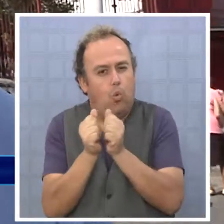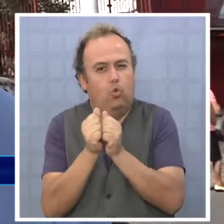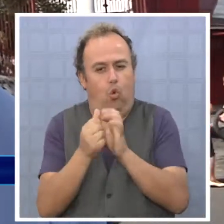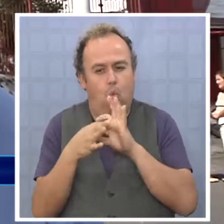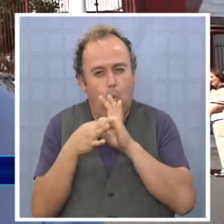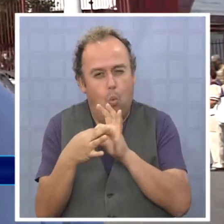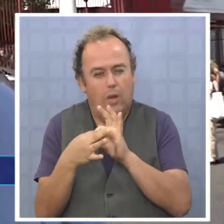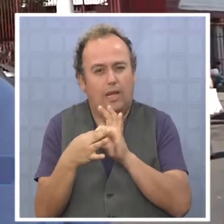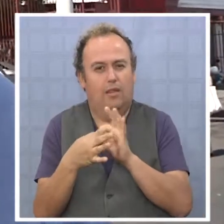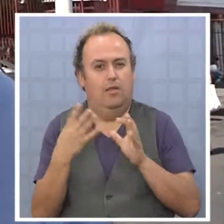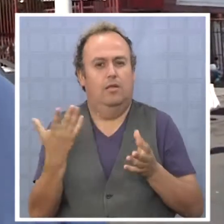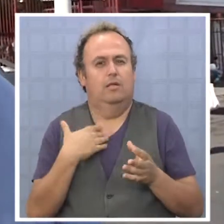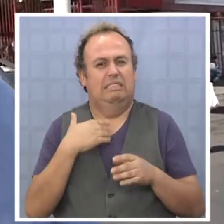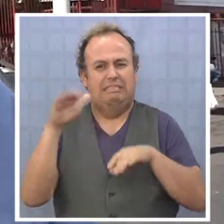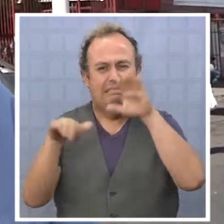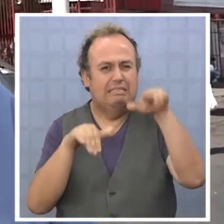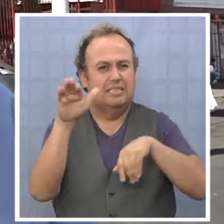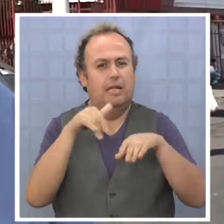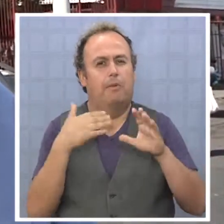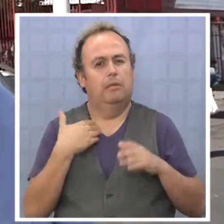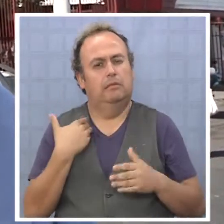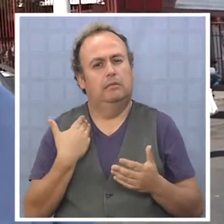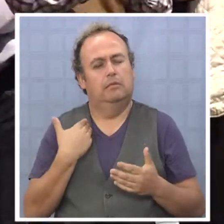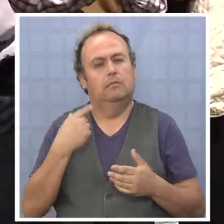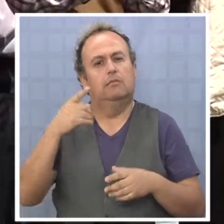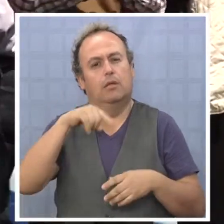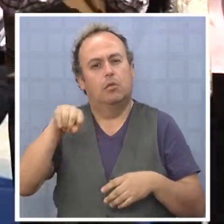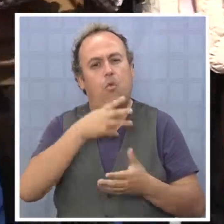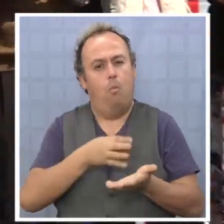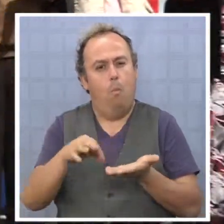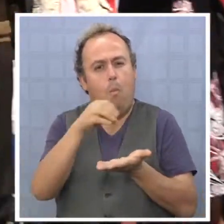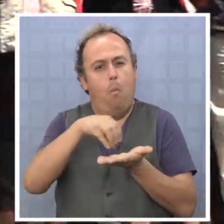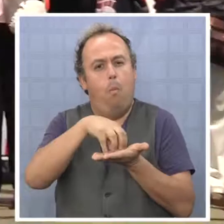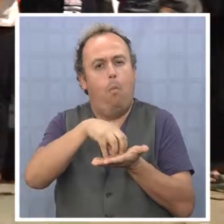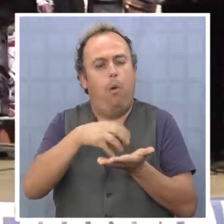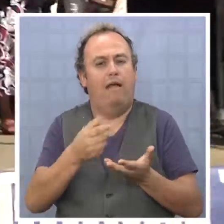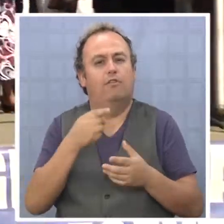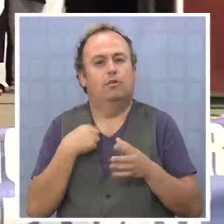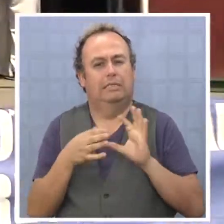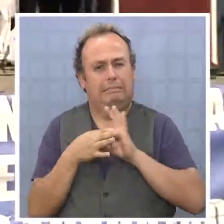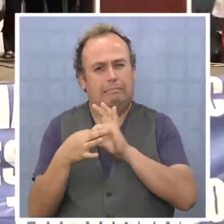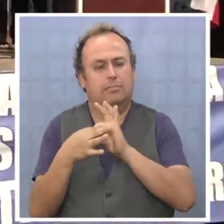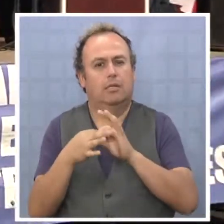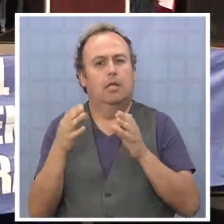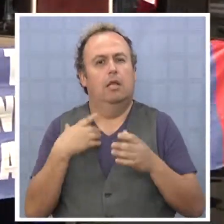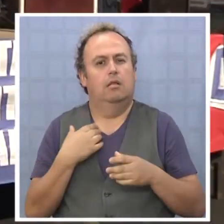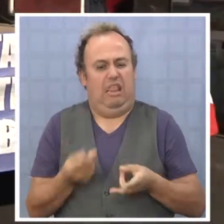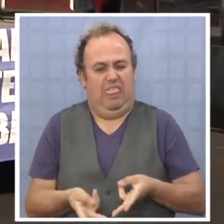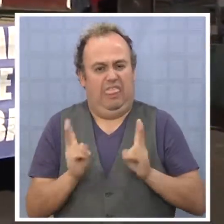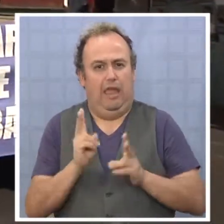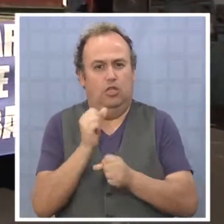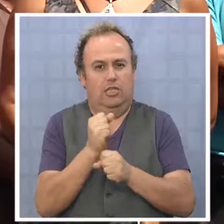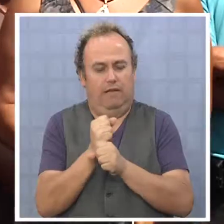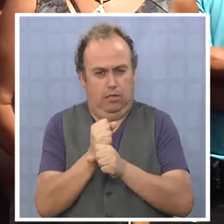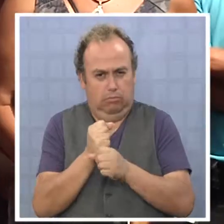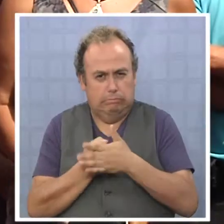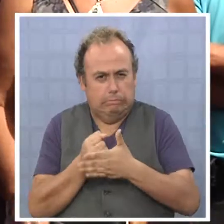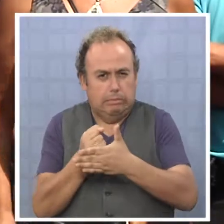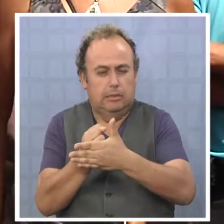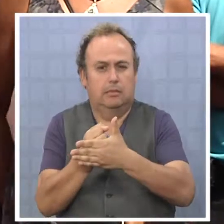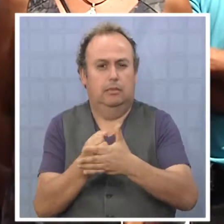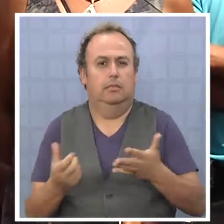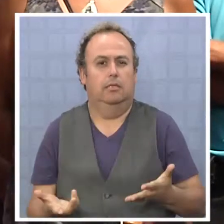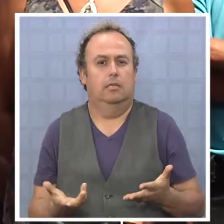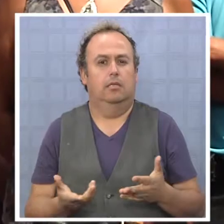es lo que nosotros queremos. Queremos llamar a la unidad, queremos llamar a un pueblo a unirse en pos, cierto, de los derechos de los trabajadores. Y nos